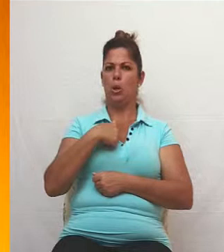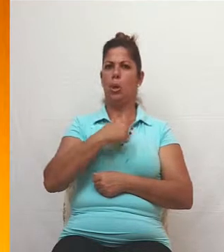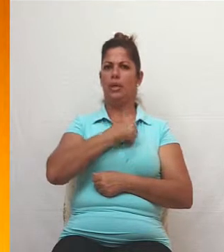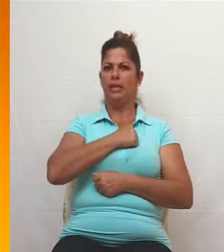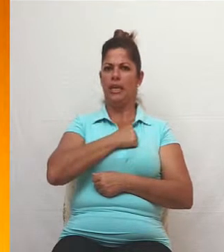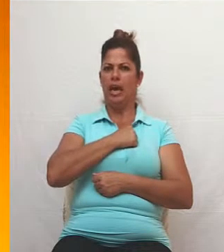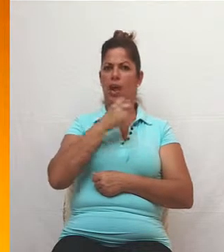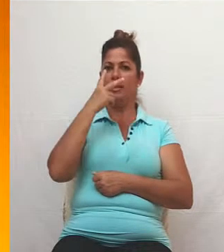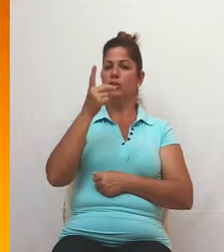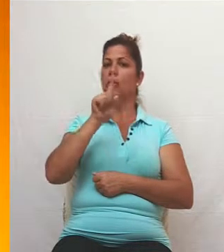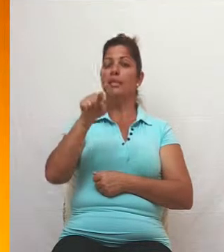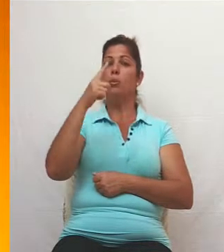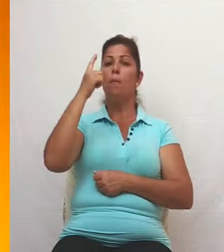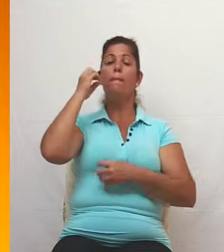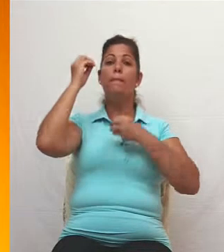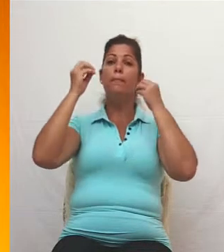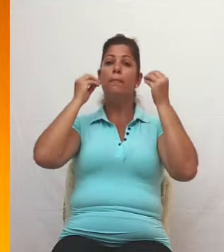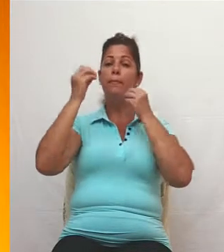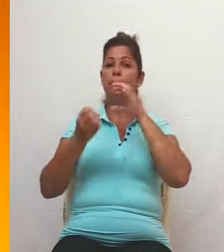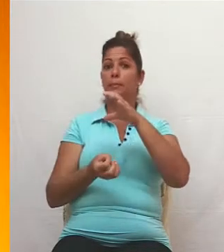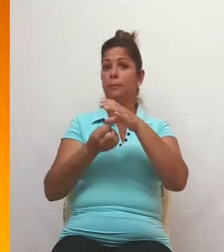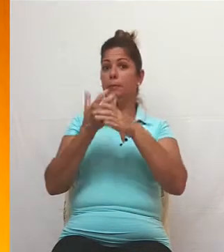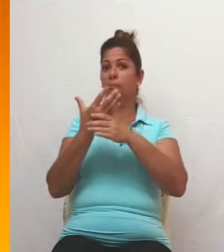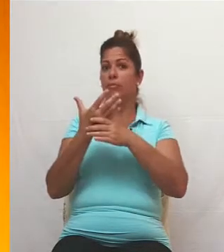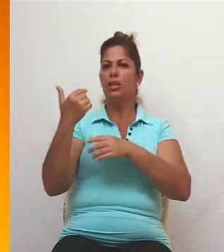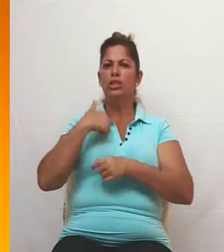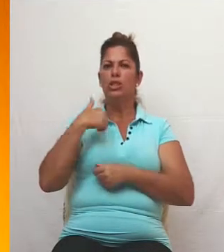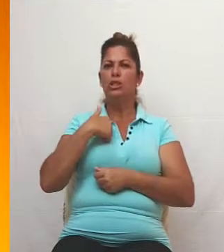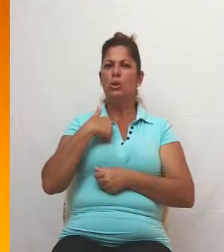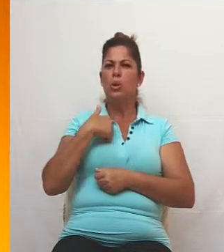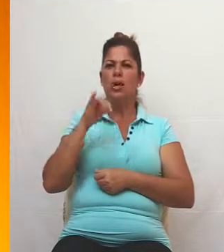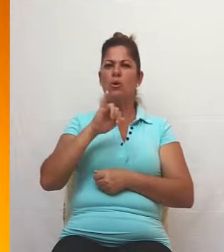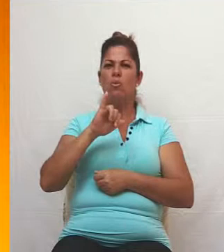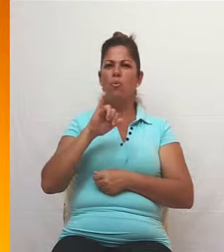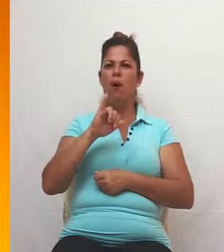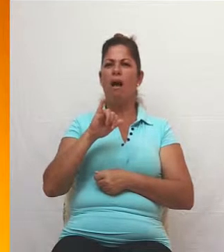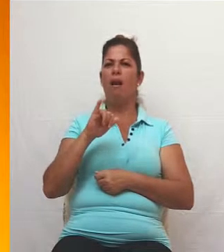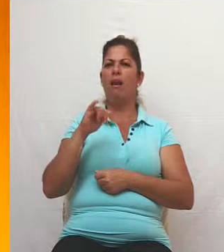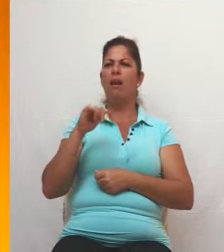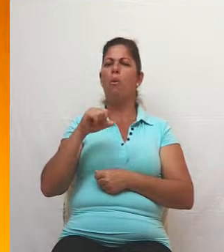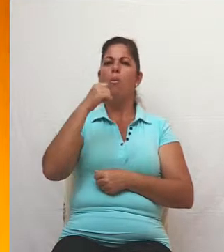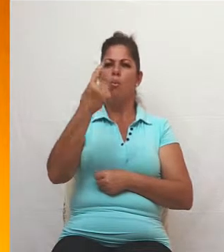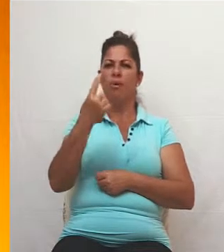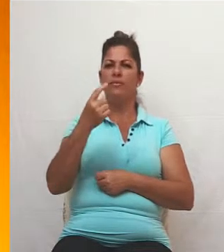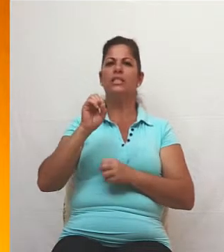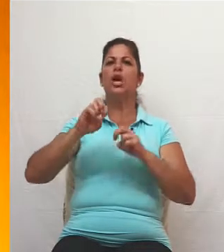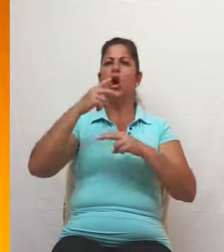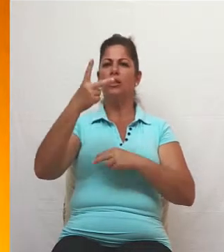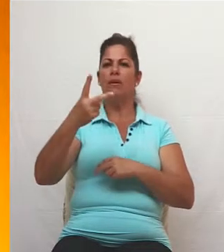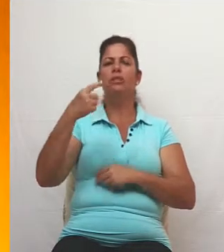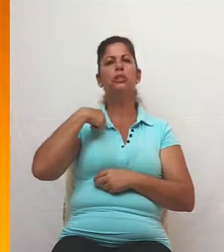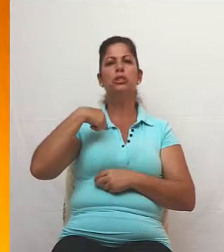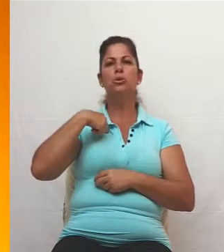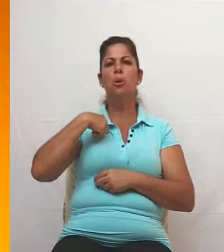primera que surge de una propuesta del pensamiento me sumerge en la frustración de caer